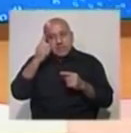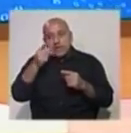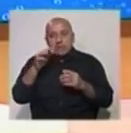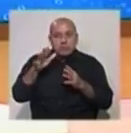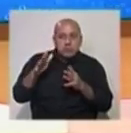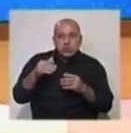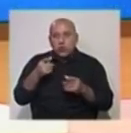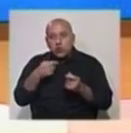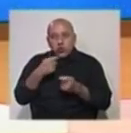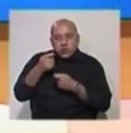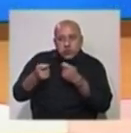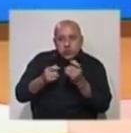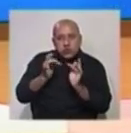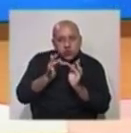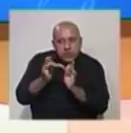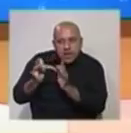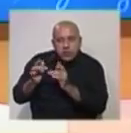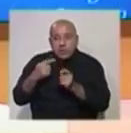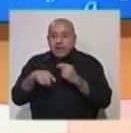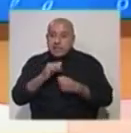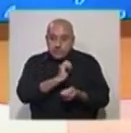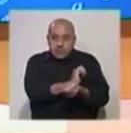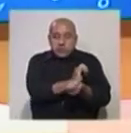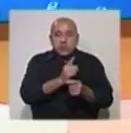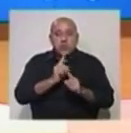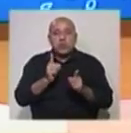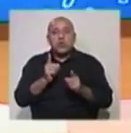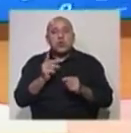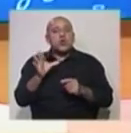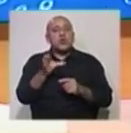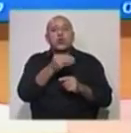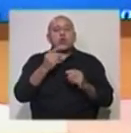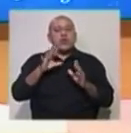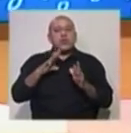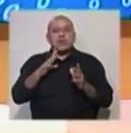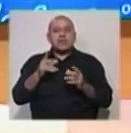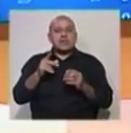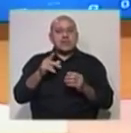o afirmar que todo esto es una maniobra